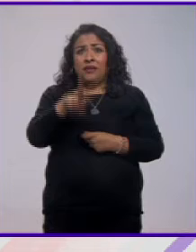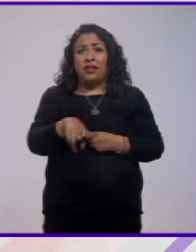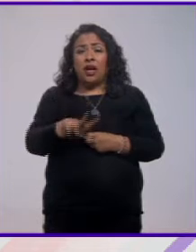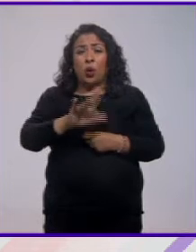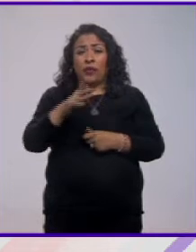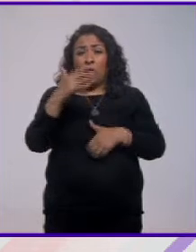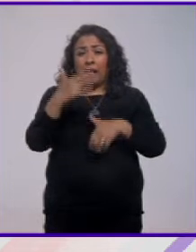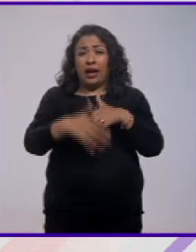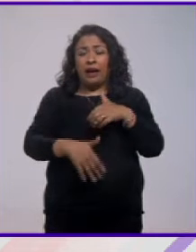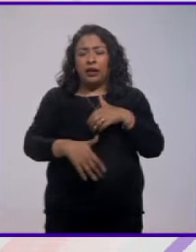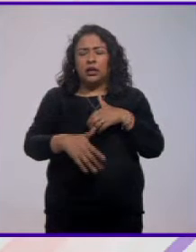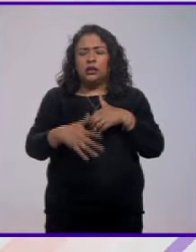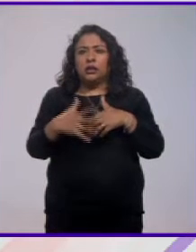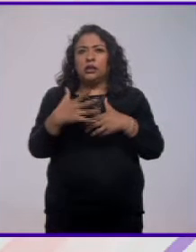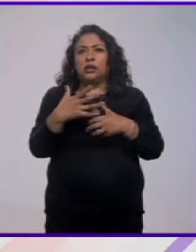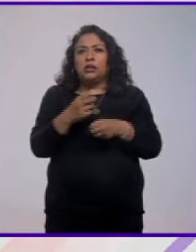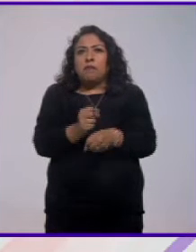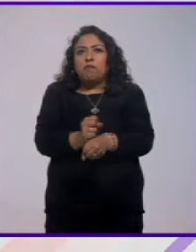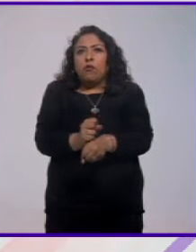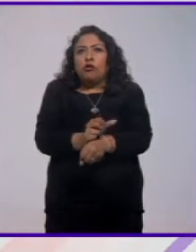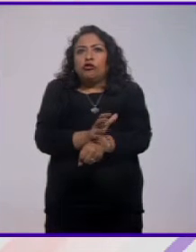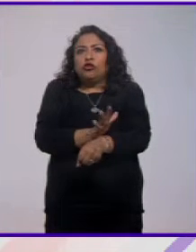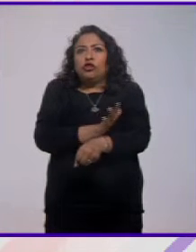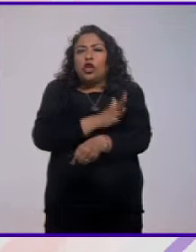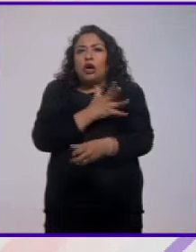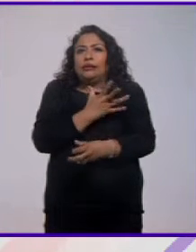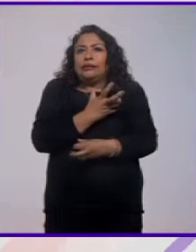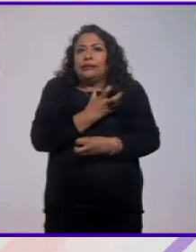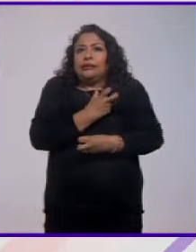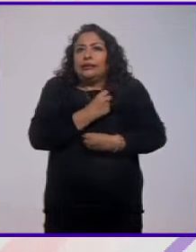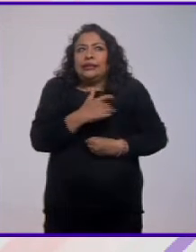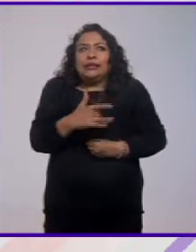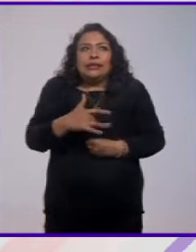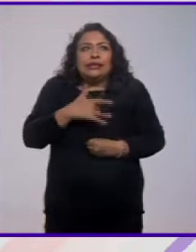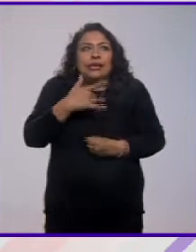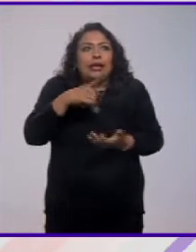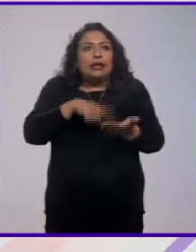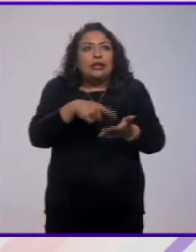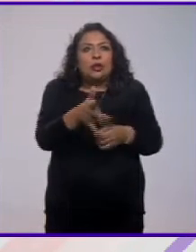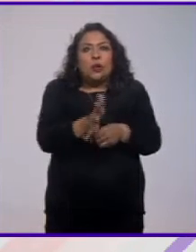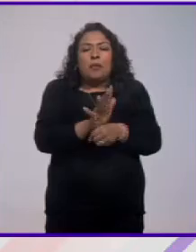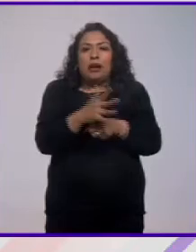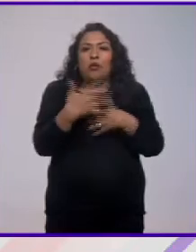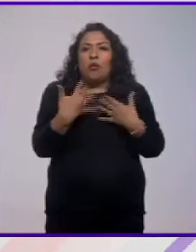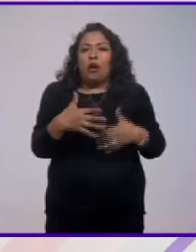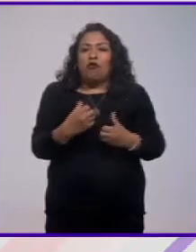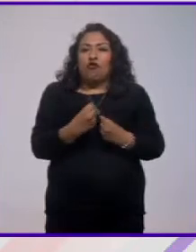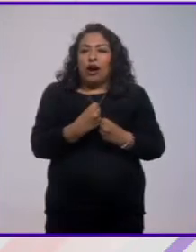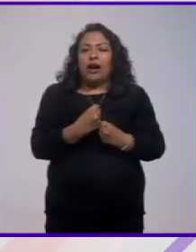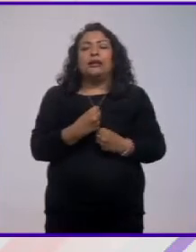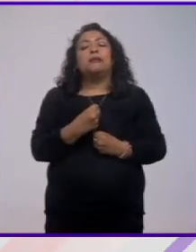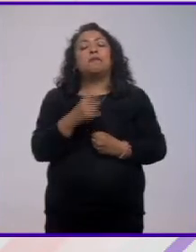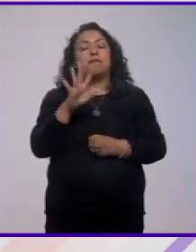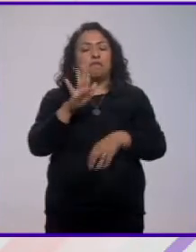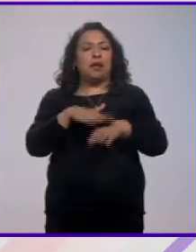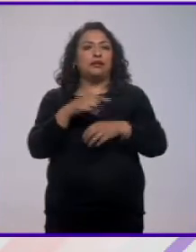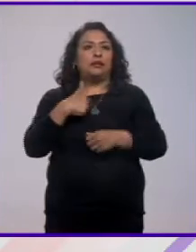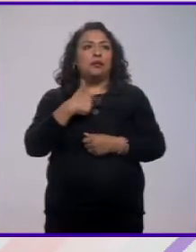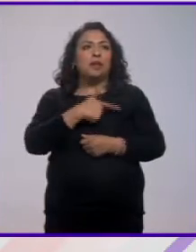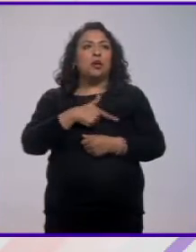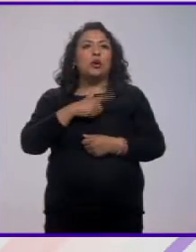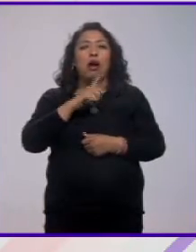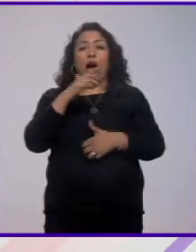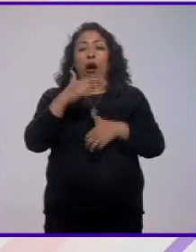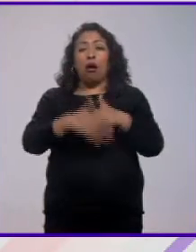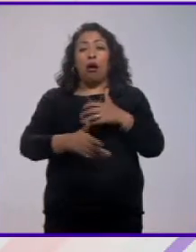sale emocionada, sale con la emocionalidad y las sensaciones de la película flor de piel. Y lo que más me gusta es que